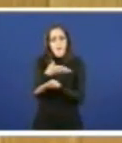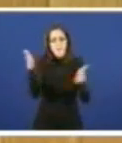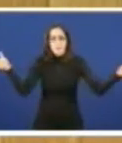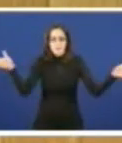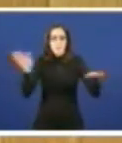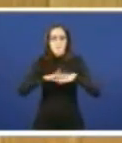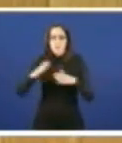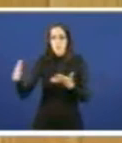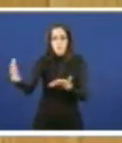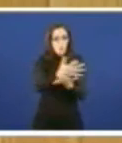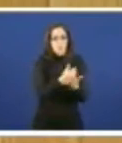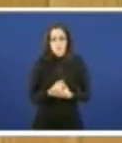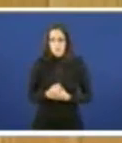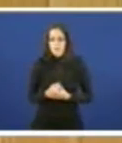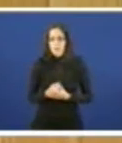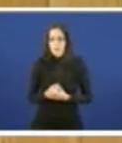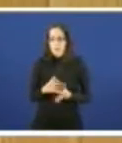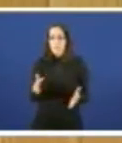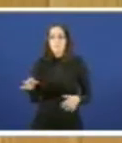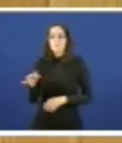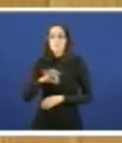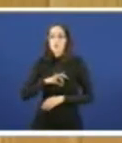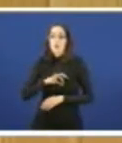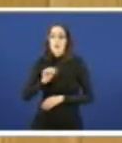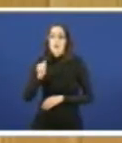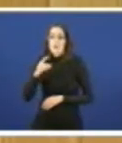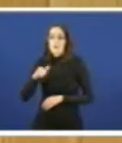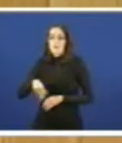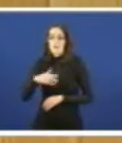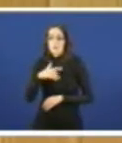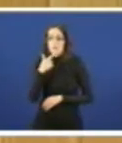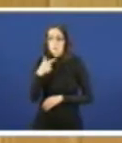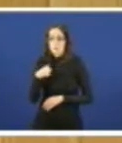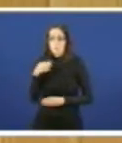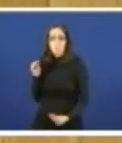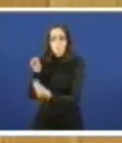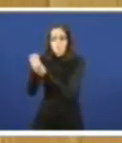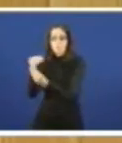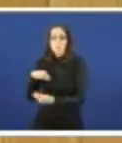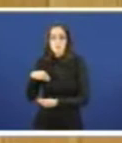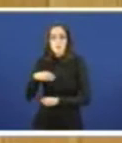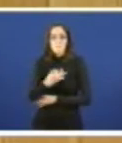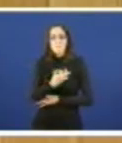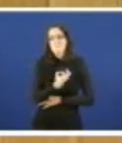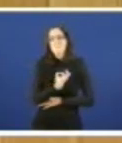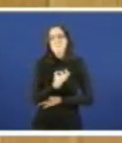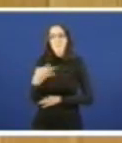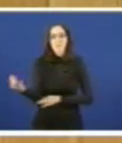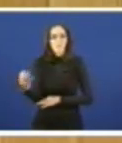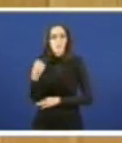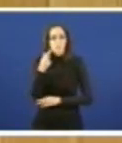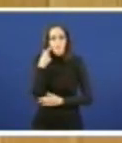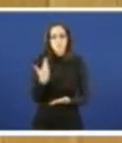e universal. E, señor Adán, eu coincido con vostede que se hai alguén que personifica perfectamente